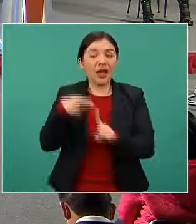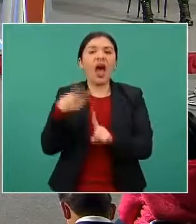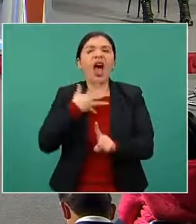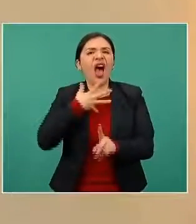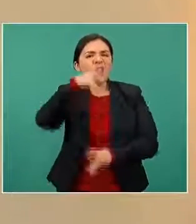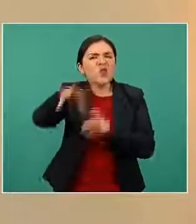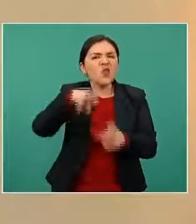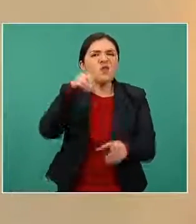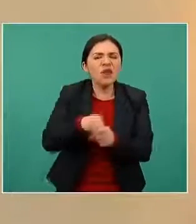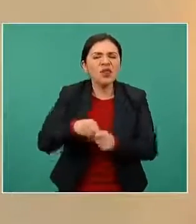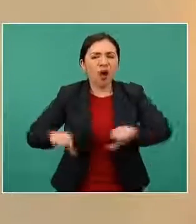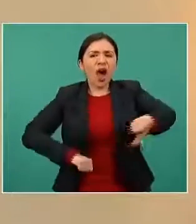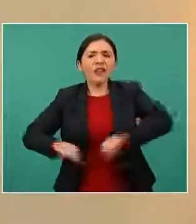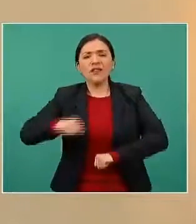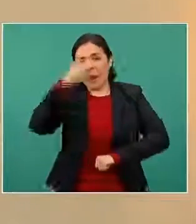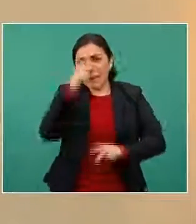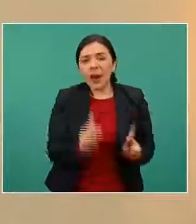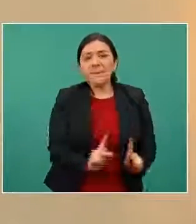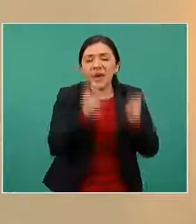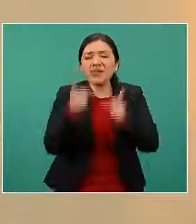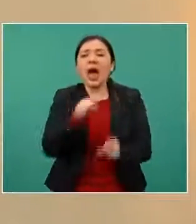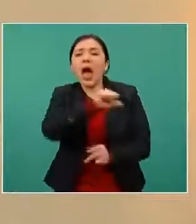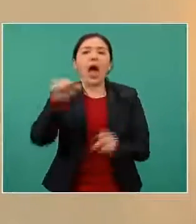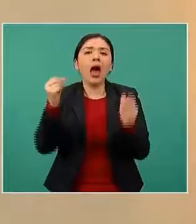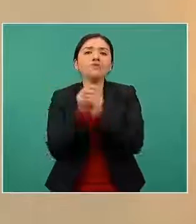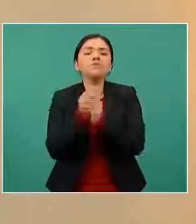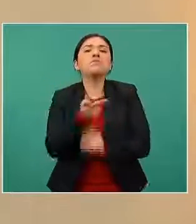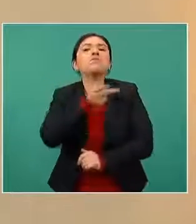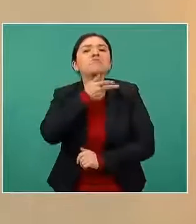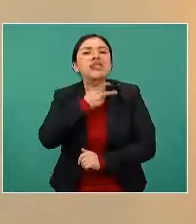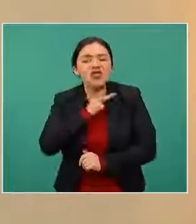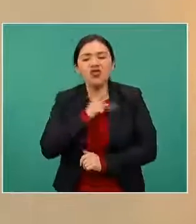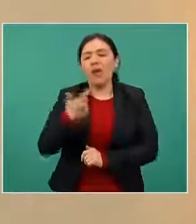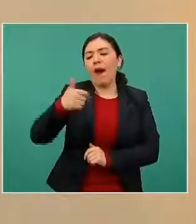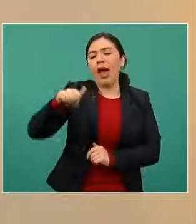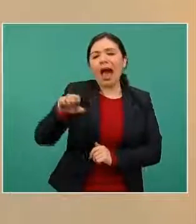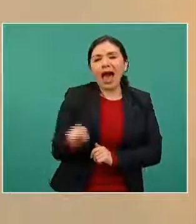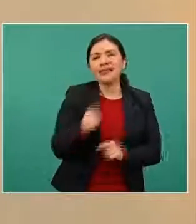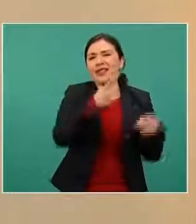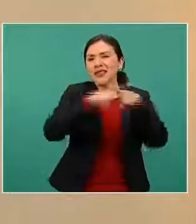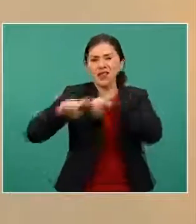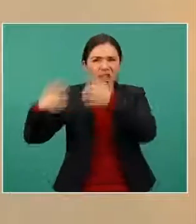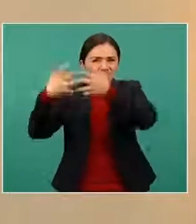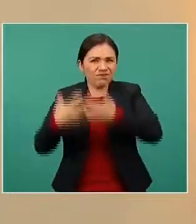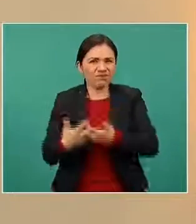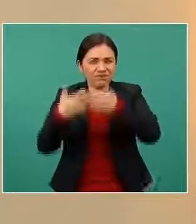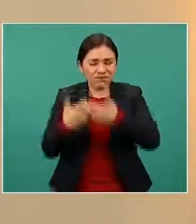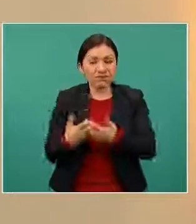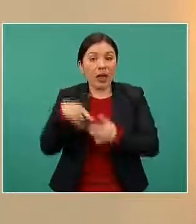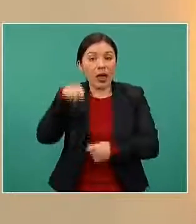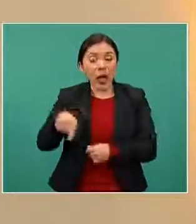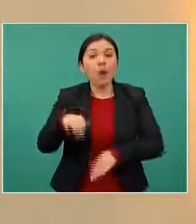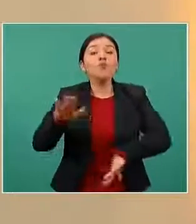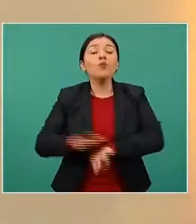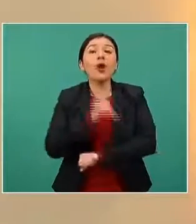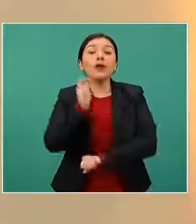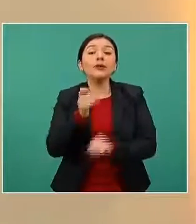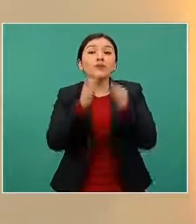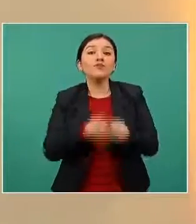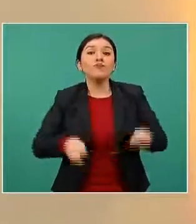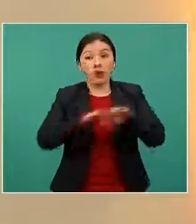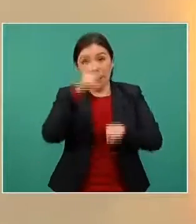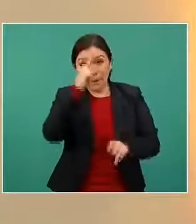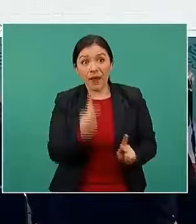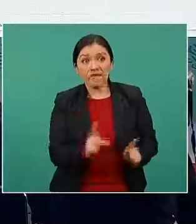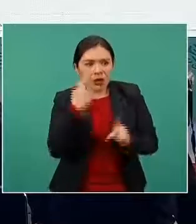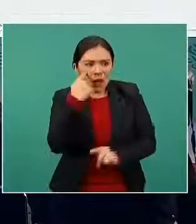de comercialización de productos petrolíferos, gas y petroquímicos en virtud del impacto que tienen las ventas